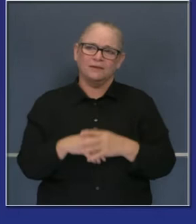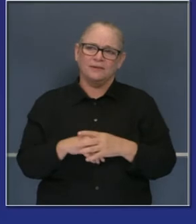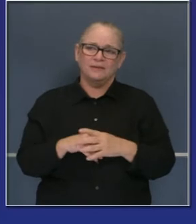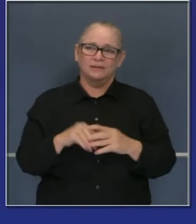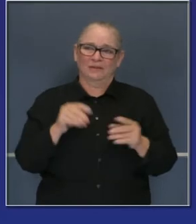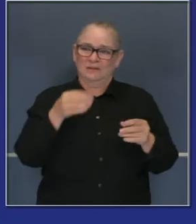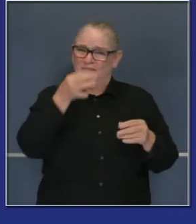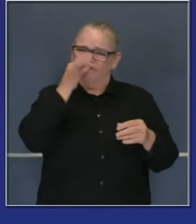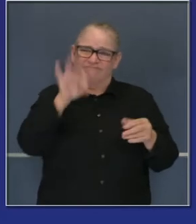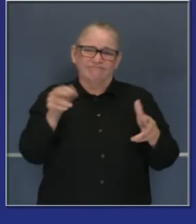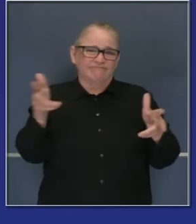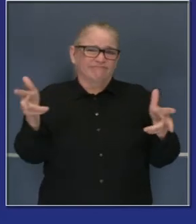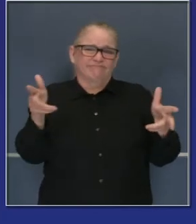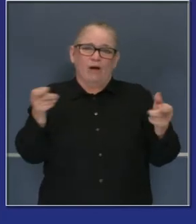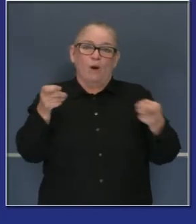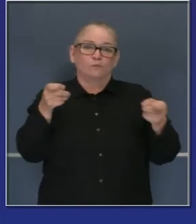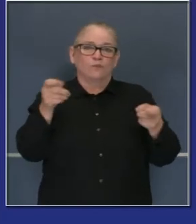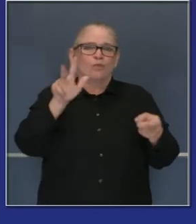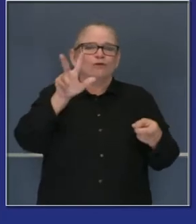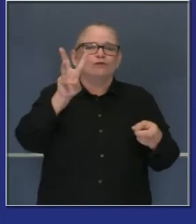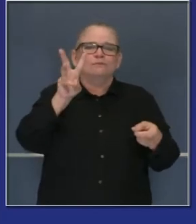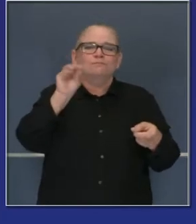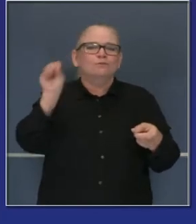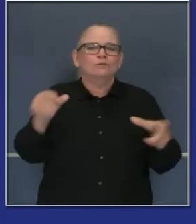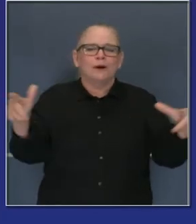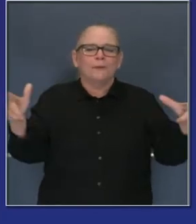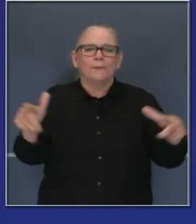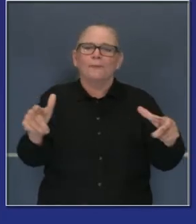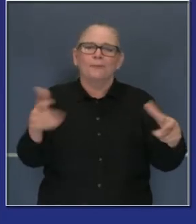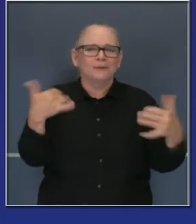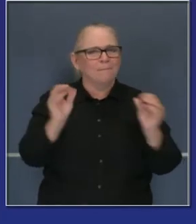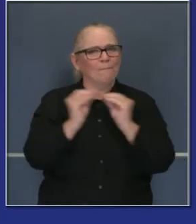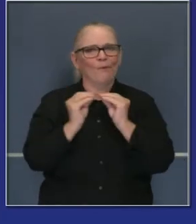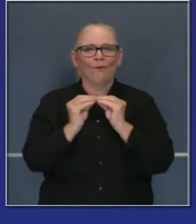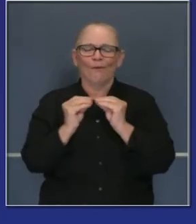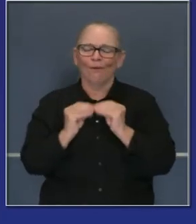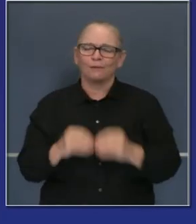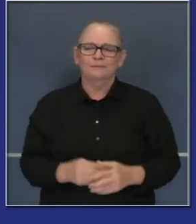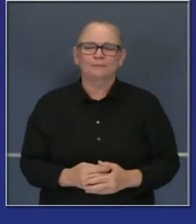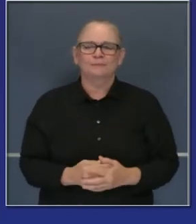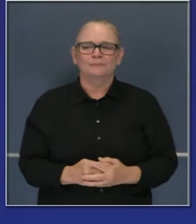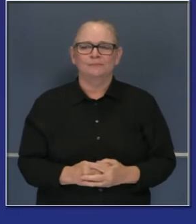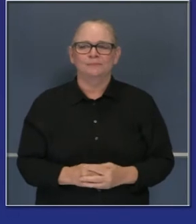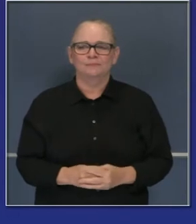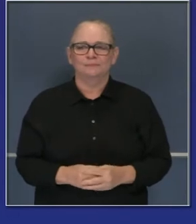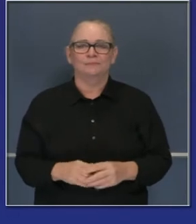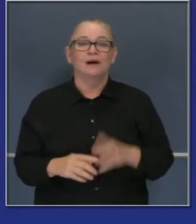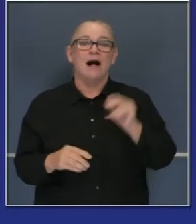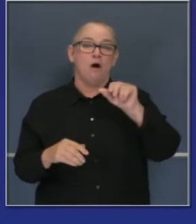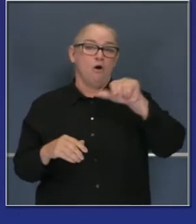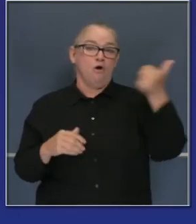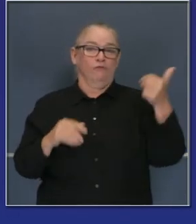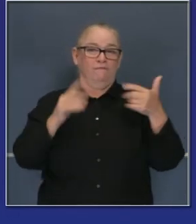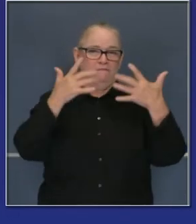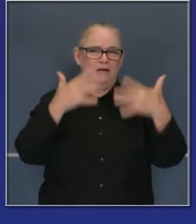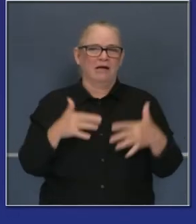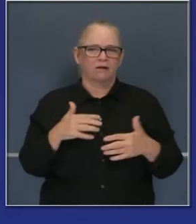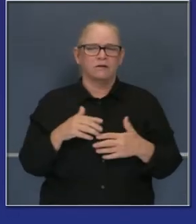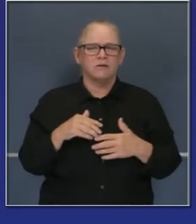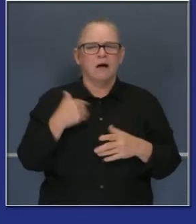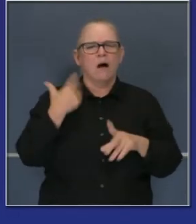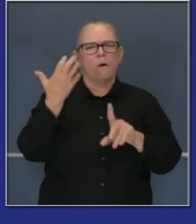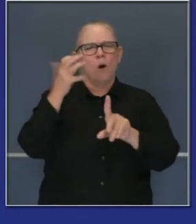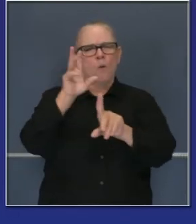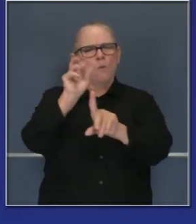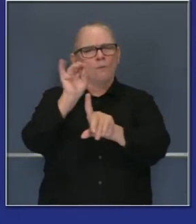se ha contenido solamente en un 36% en cuanto a otros incendios que han sido activos por un cierto tiempo les